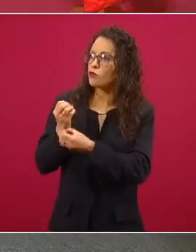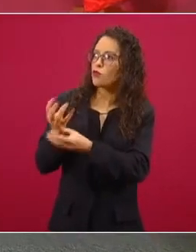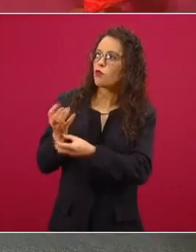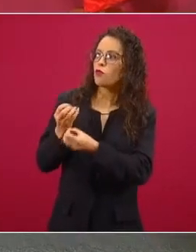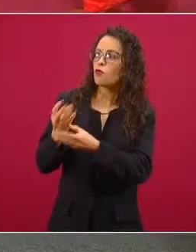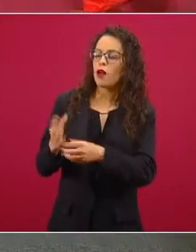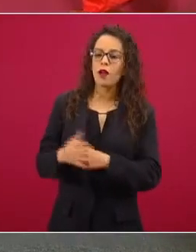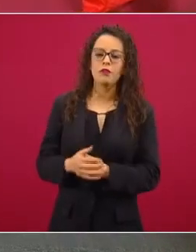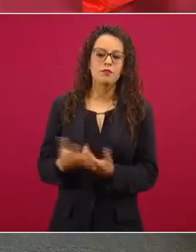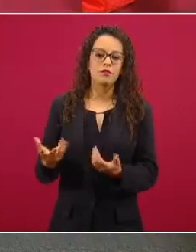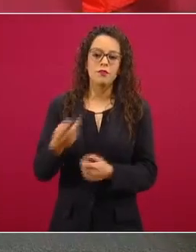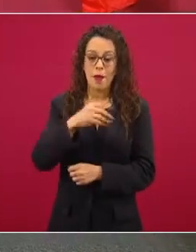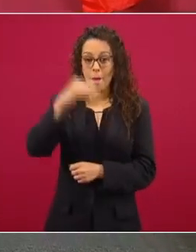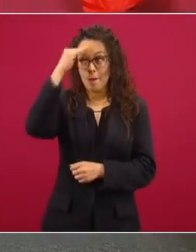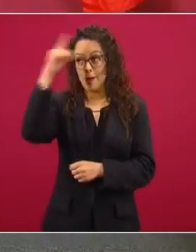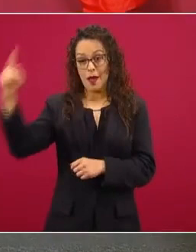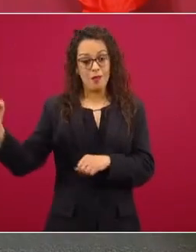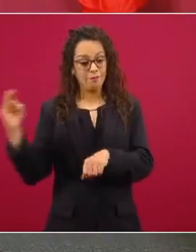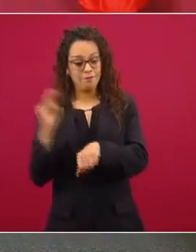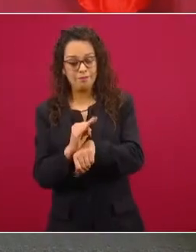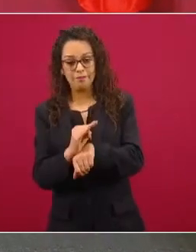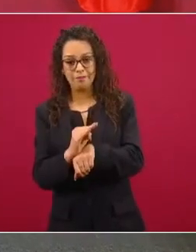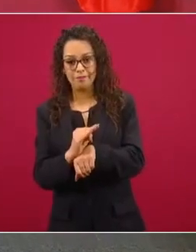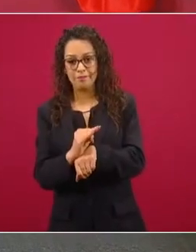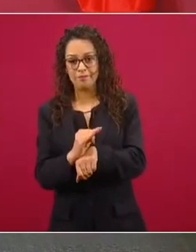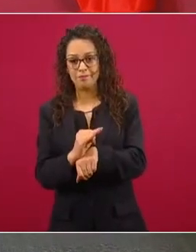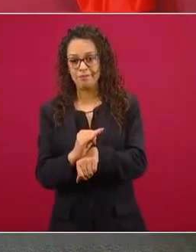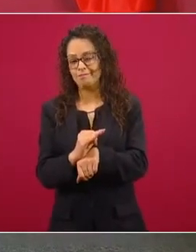pues nunca les iba a pasar nada.